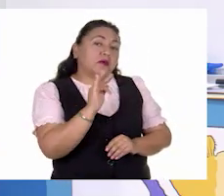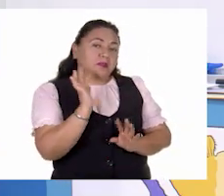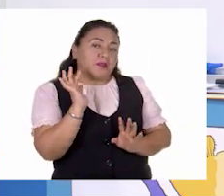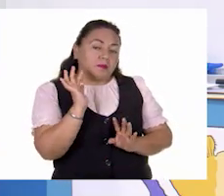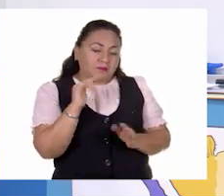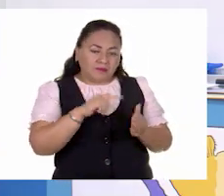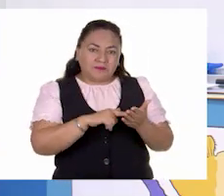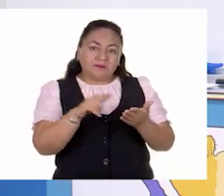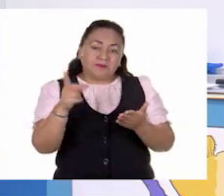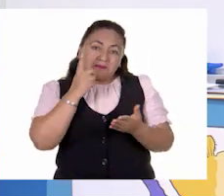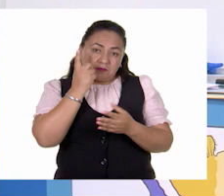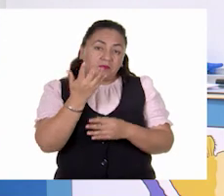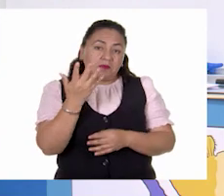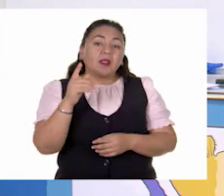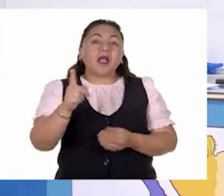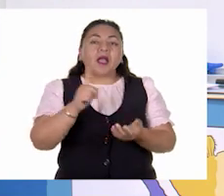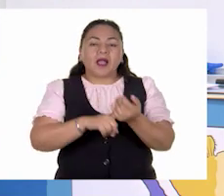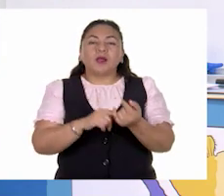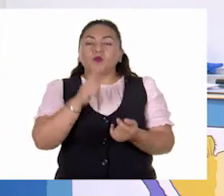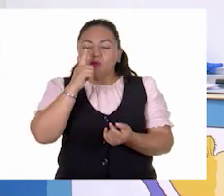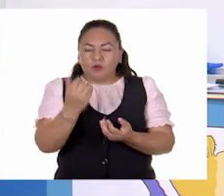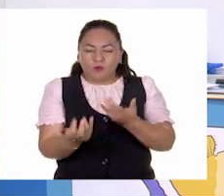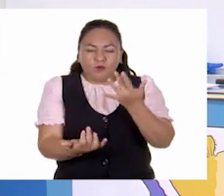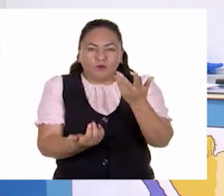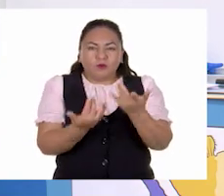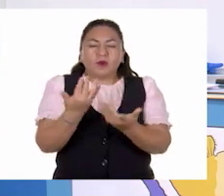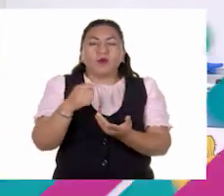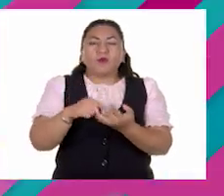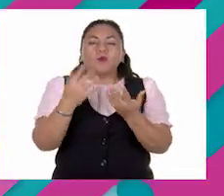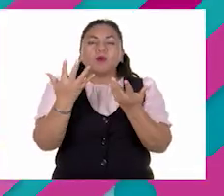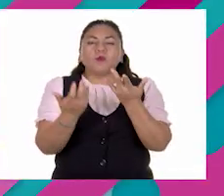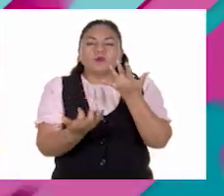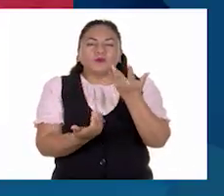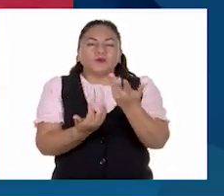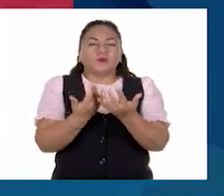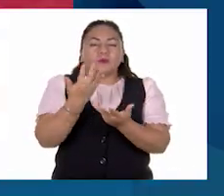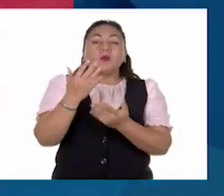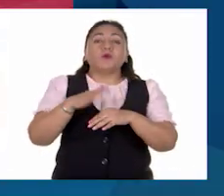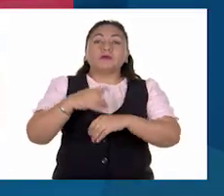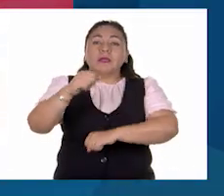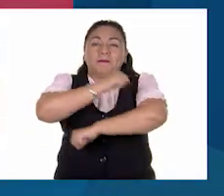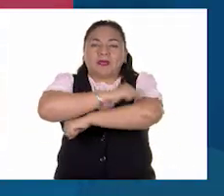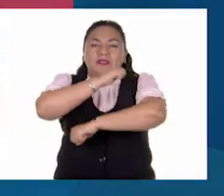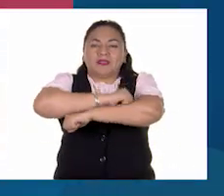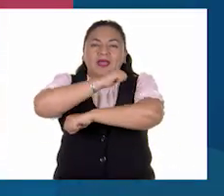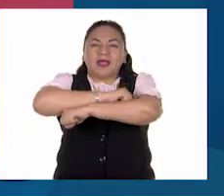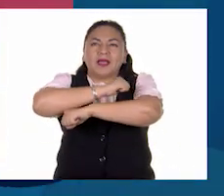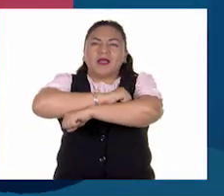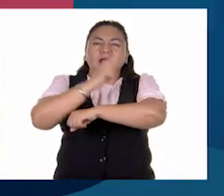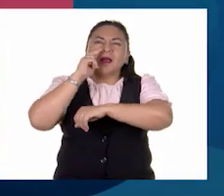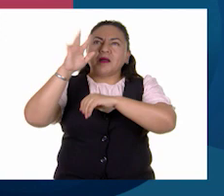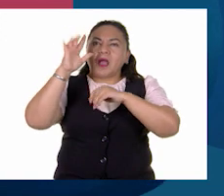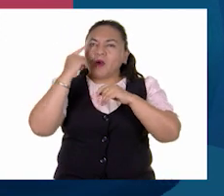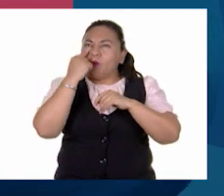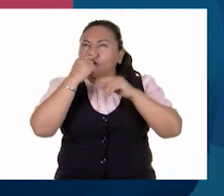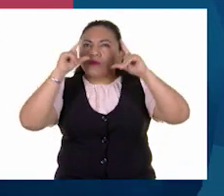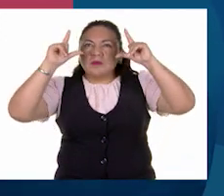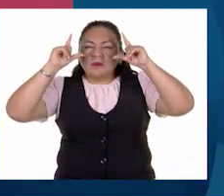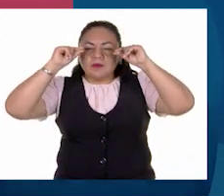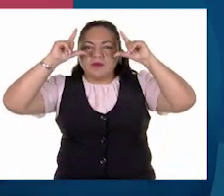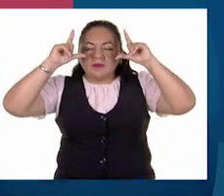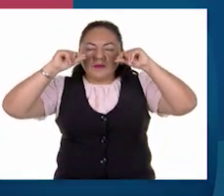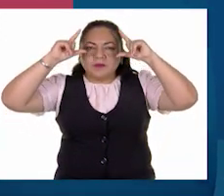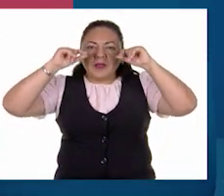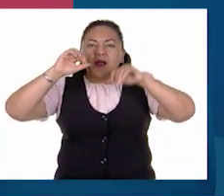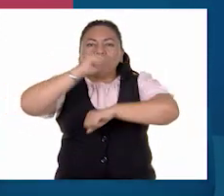sugiere Larisa, la luz del fuego es cambiante y por eso las ventanas de la casa parecen unos ojos que pestañean